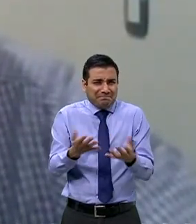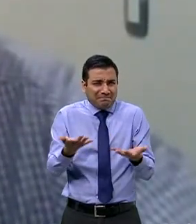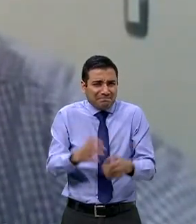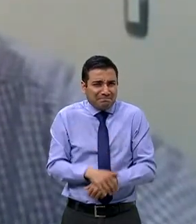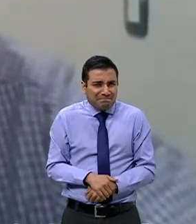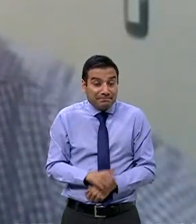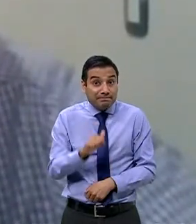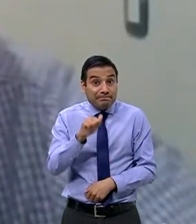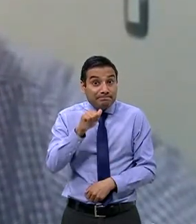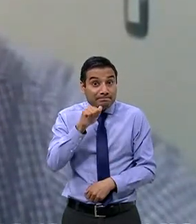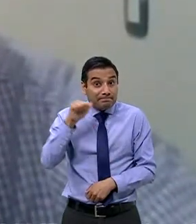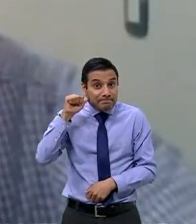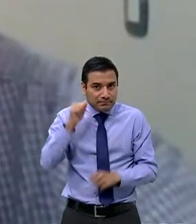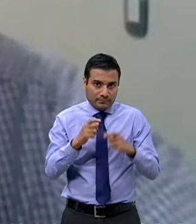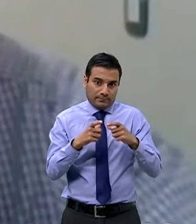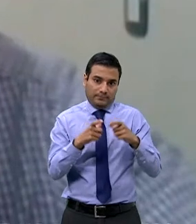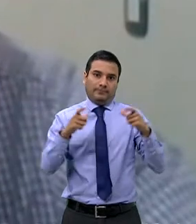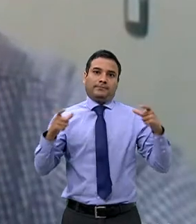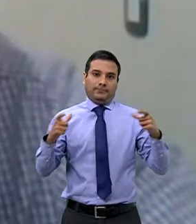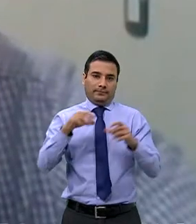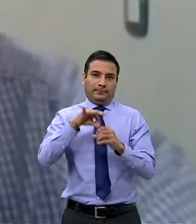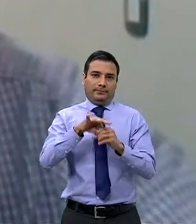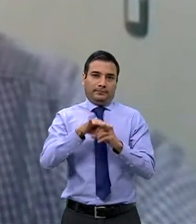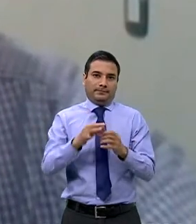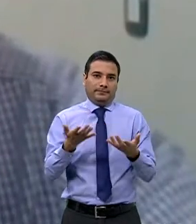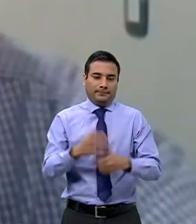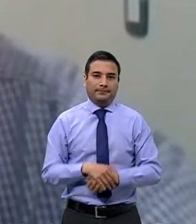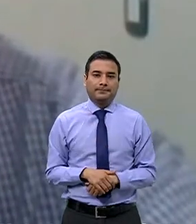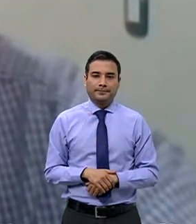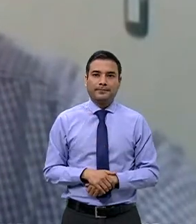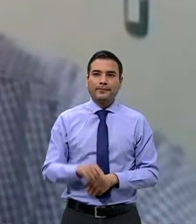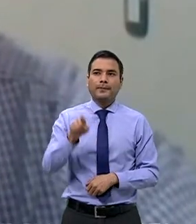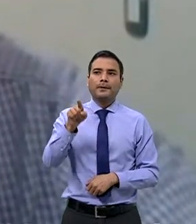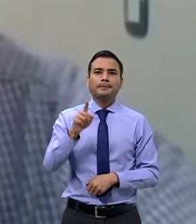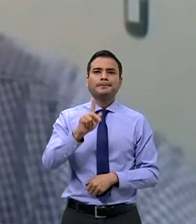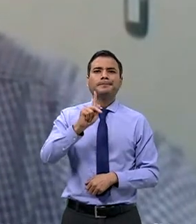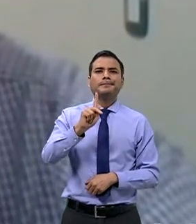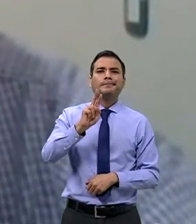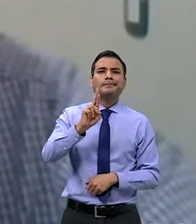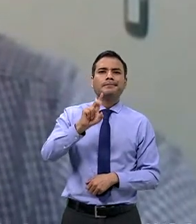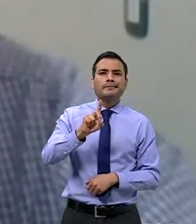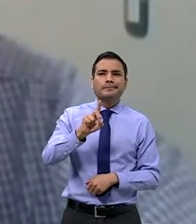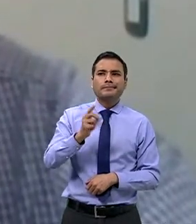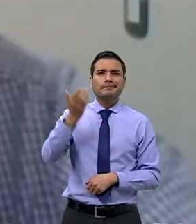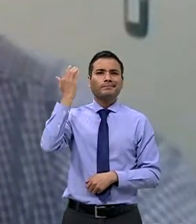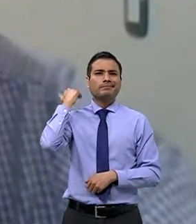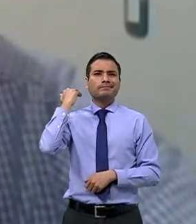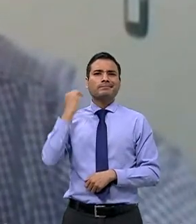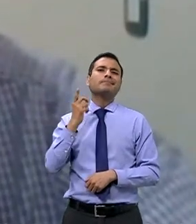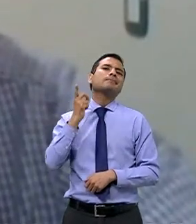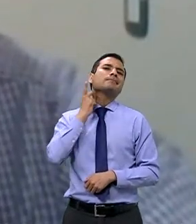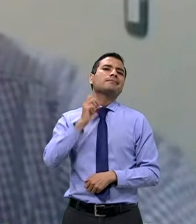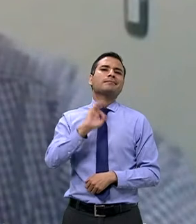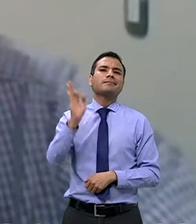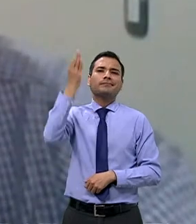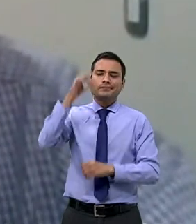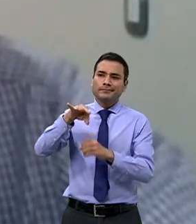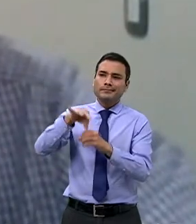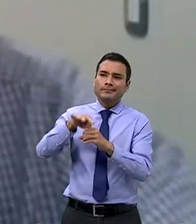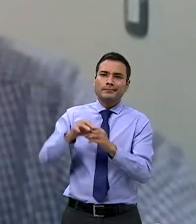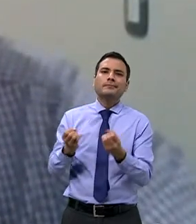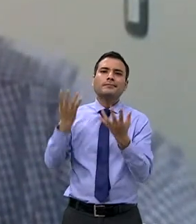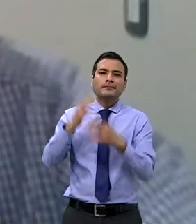se expresó en la consulta popular cuántos votos tuvo el perredé en la elección de diputados federales